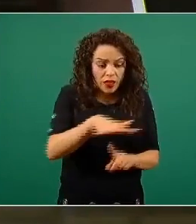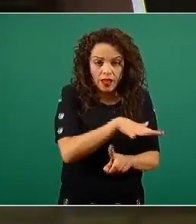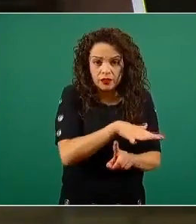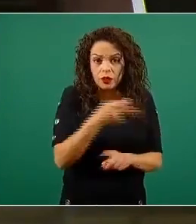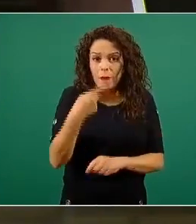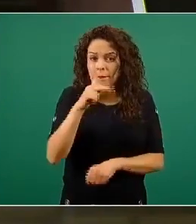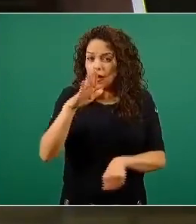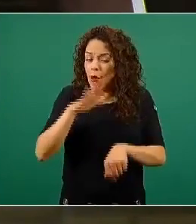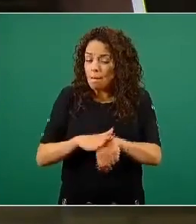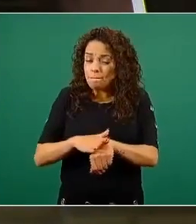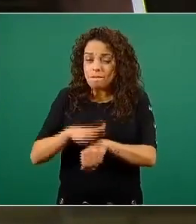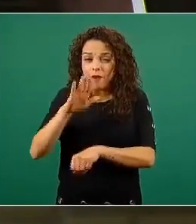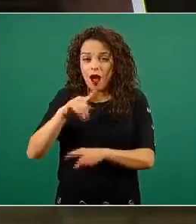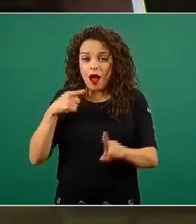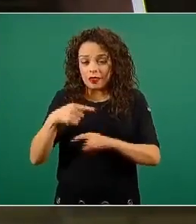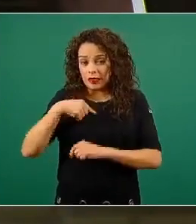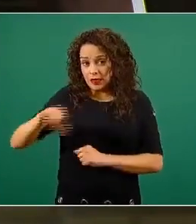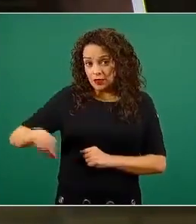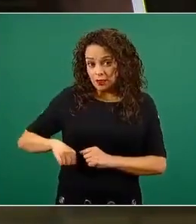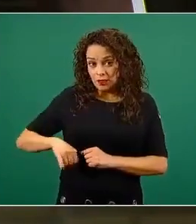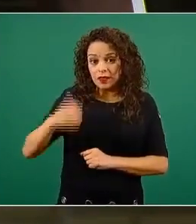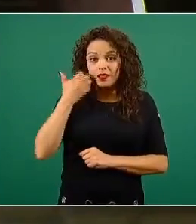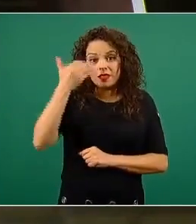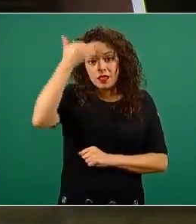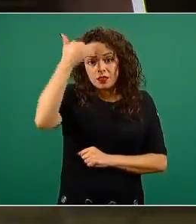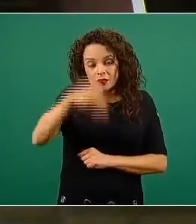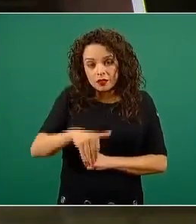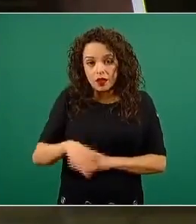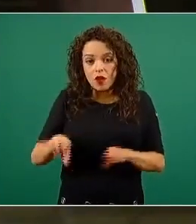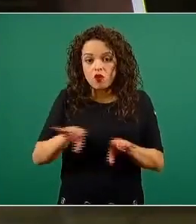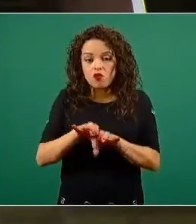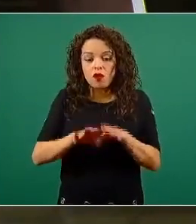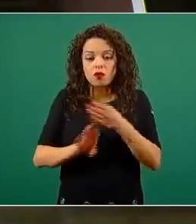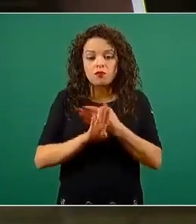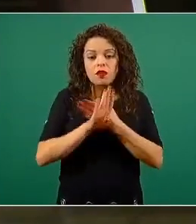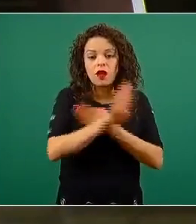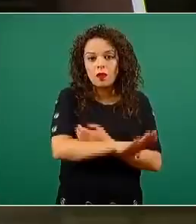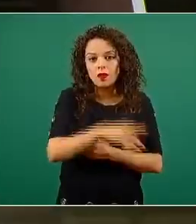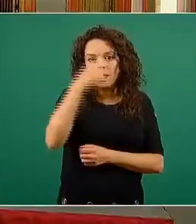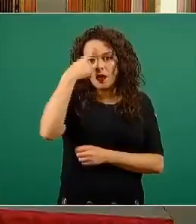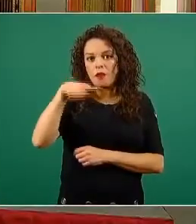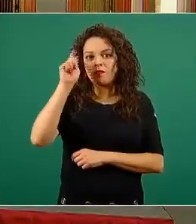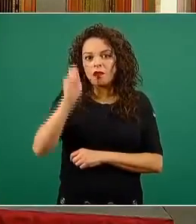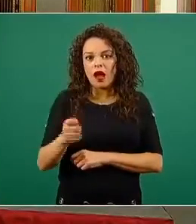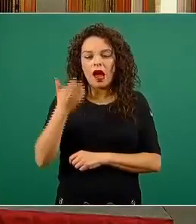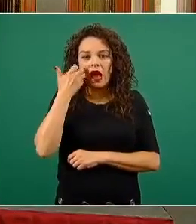más me interesa saber es cómo evitar que sea un mecanismo electoral, doctor.